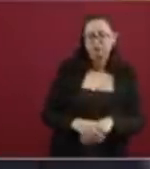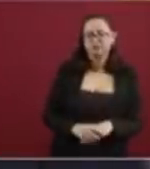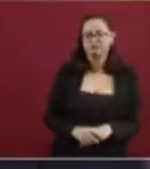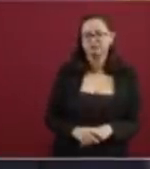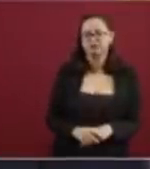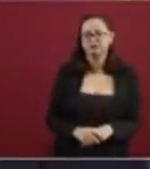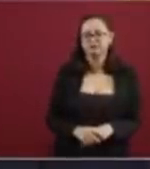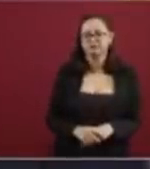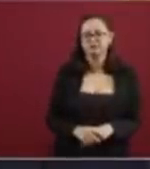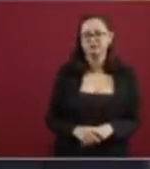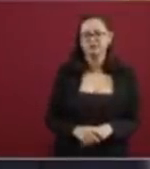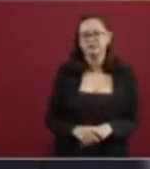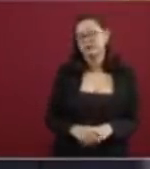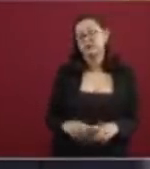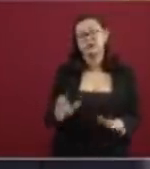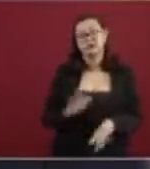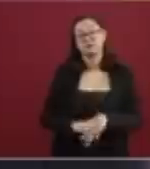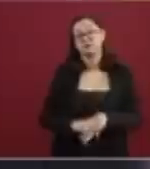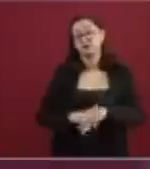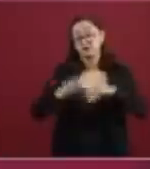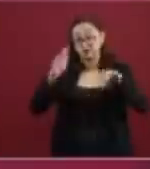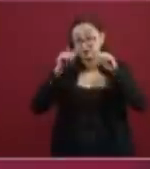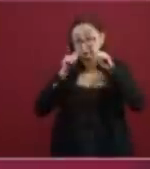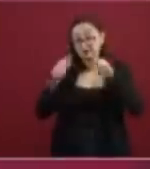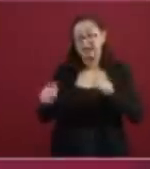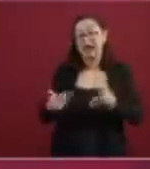mucho en lo preventivo.